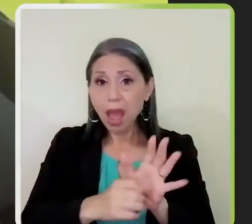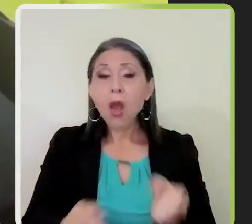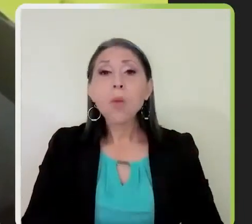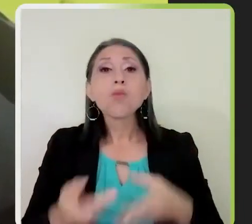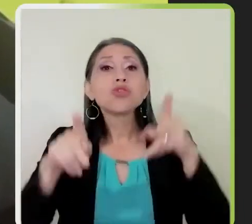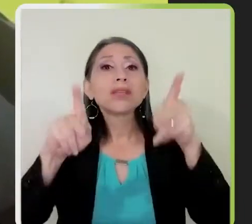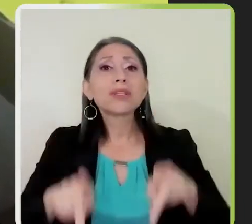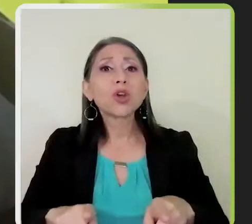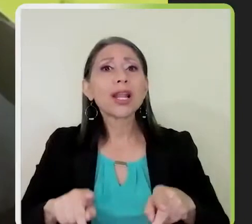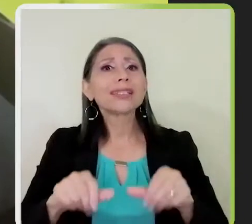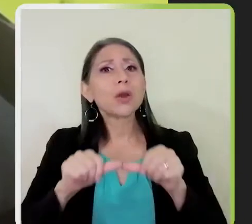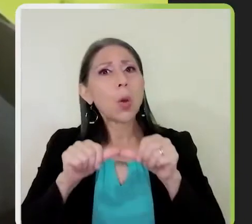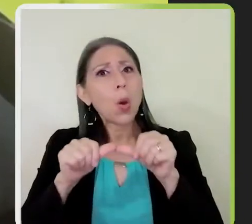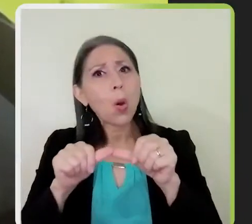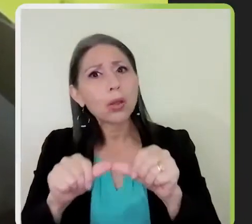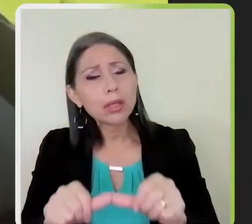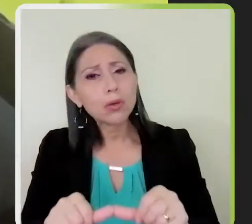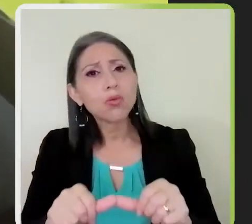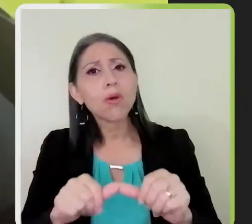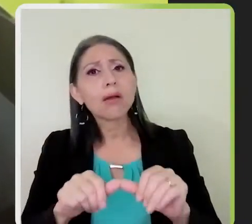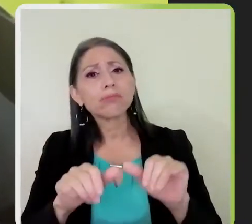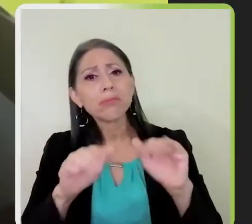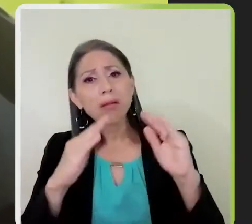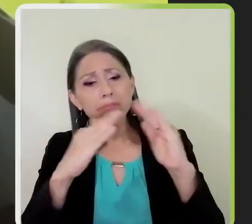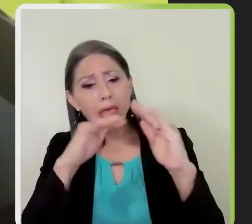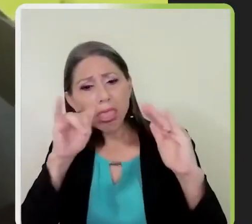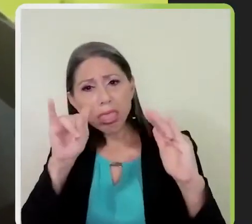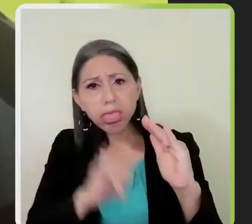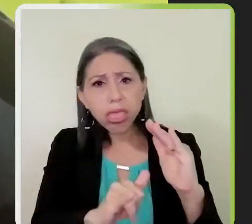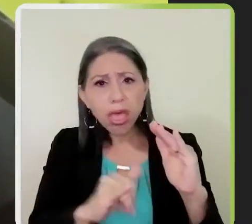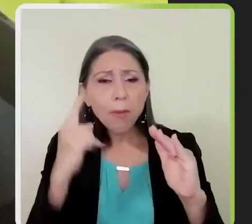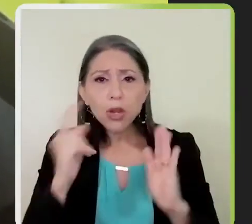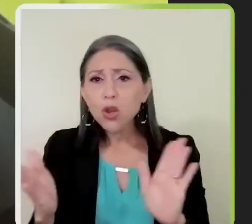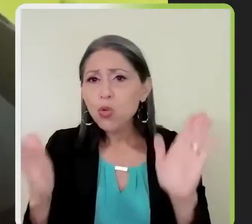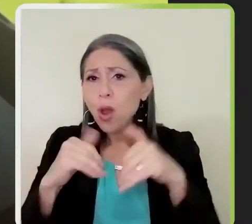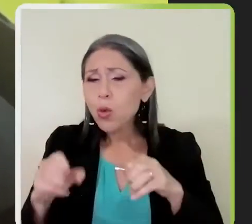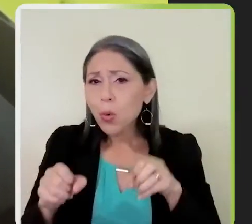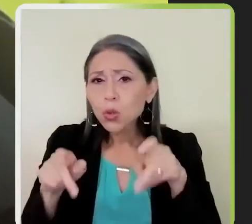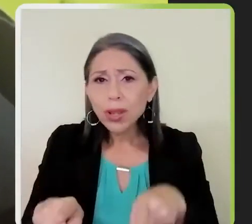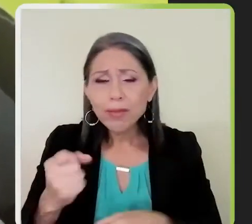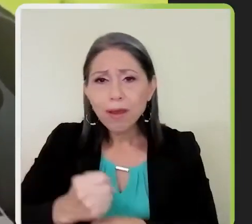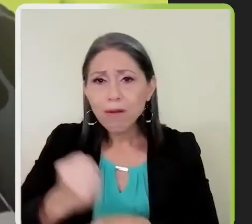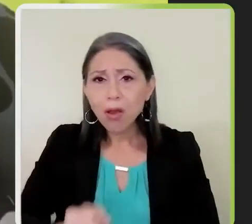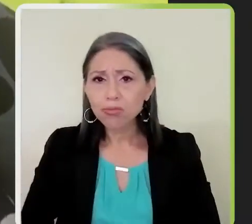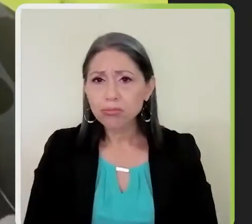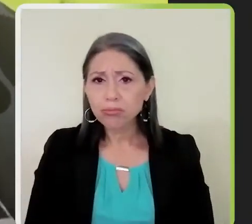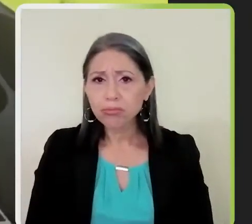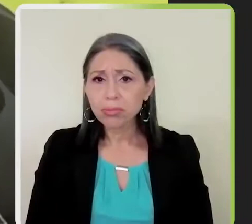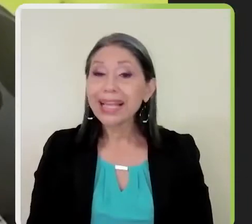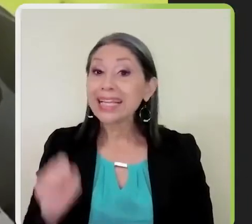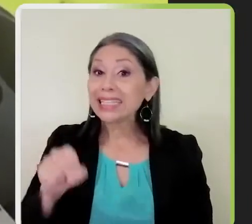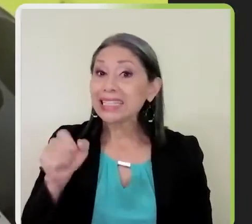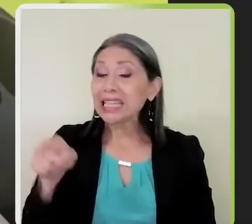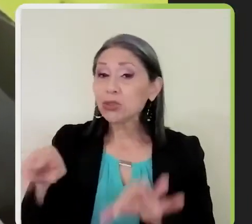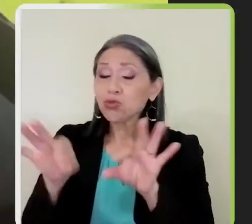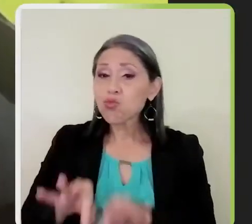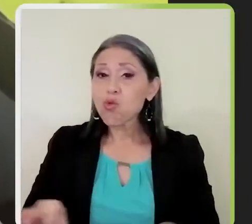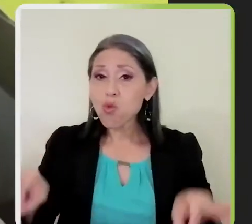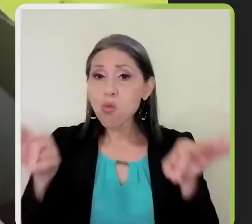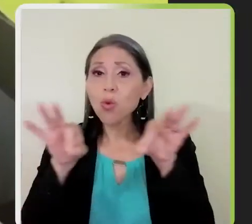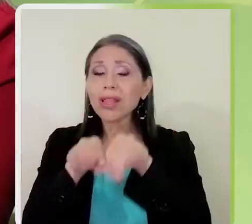siguen viviendo confinadas en razón de esa falta de oportunidad de trabajo, ¿verdad? Sí, eso es muy importante